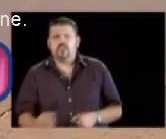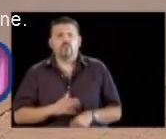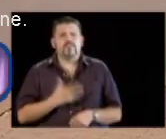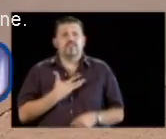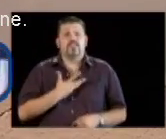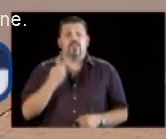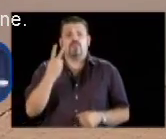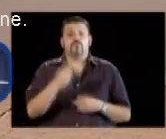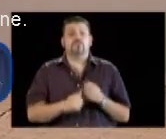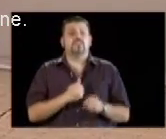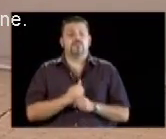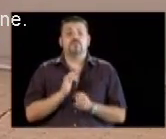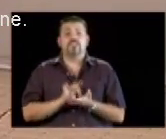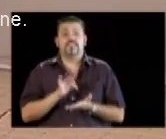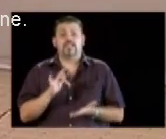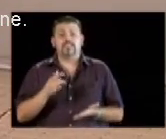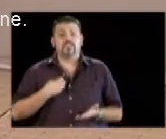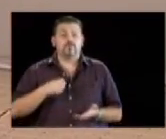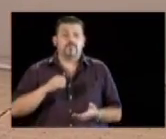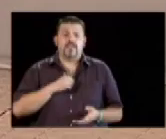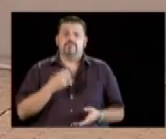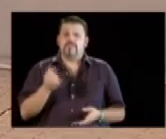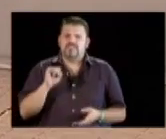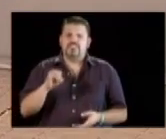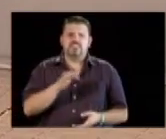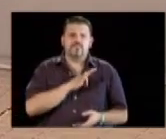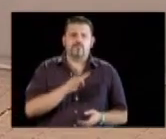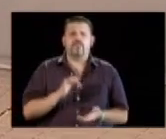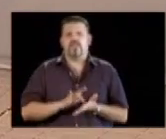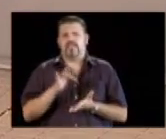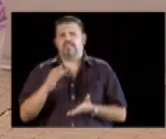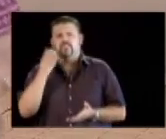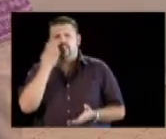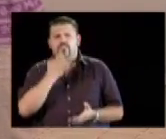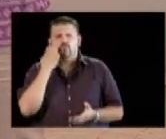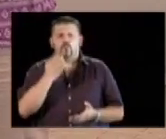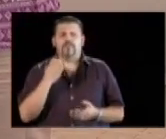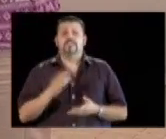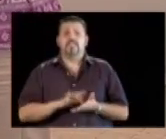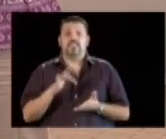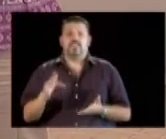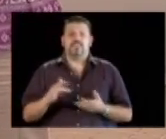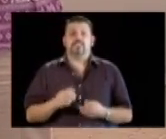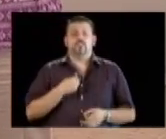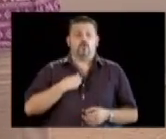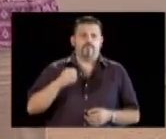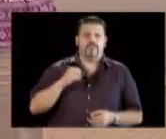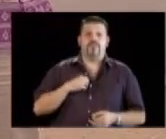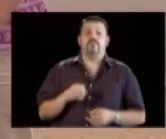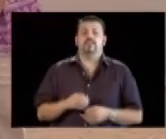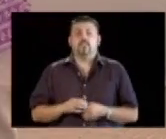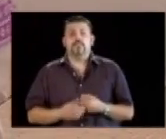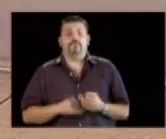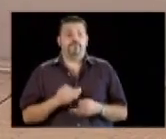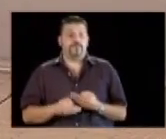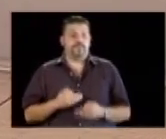a OmniLife he salido adelante, así que sí se puede. Gracias a las escuelas, gracias Jorge y gracias a OmniLife. Gracias a todos. Gracias.